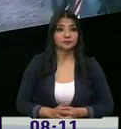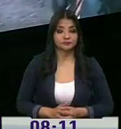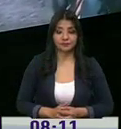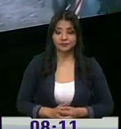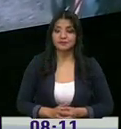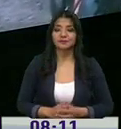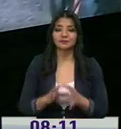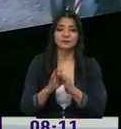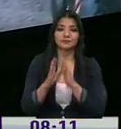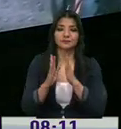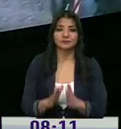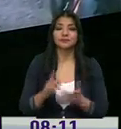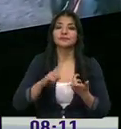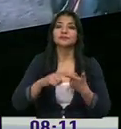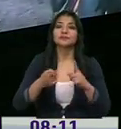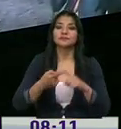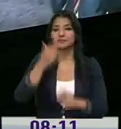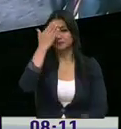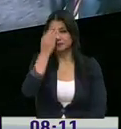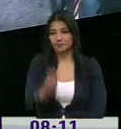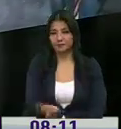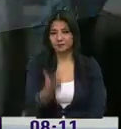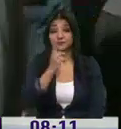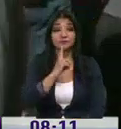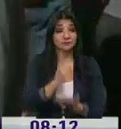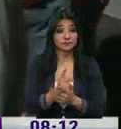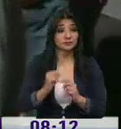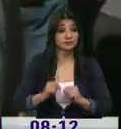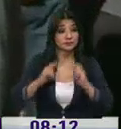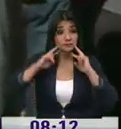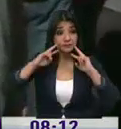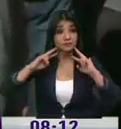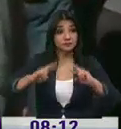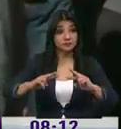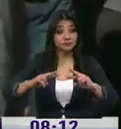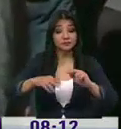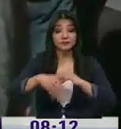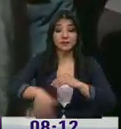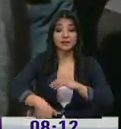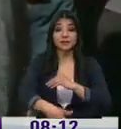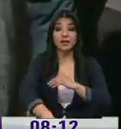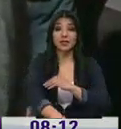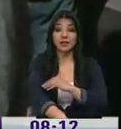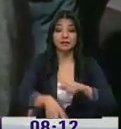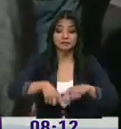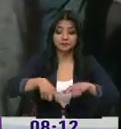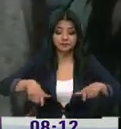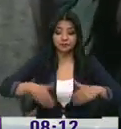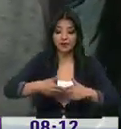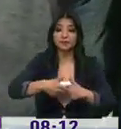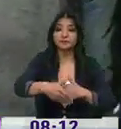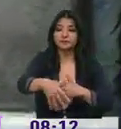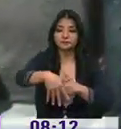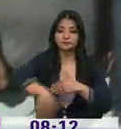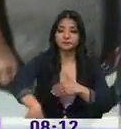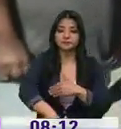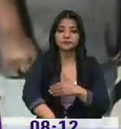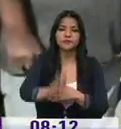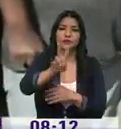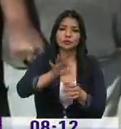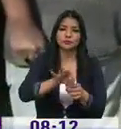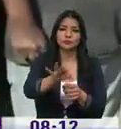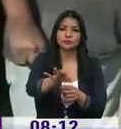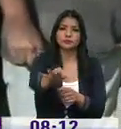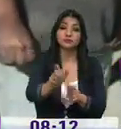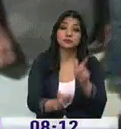Roberto, amigos, que tengan un excelente día. Así es, ustedes van a ver esta quebrada. Es un tramo muy corto, alrededor de 2 cuadras. La gente lo